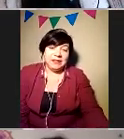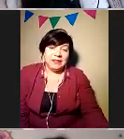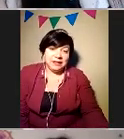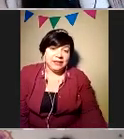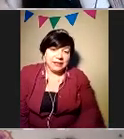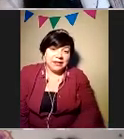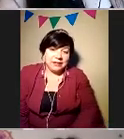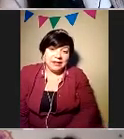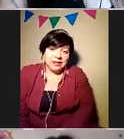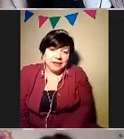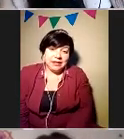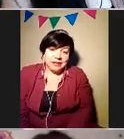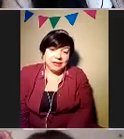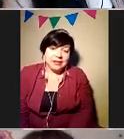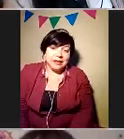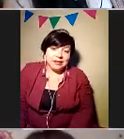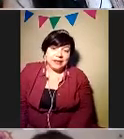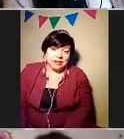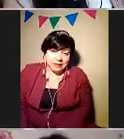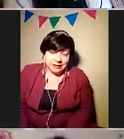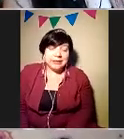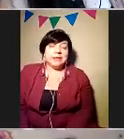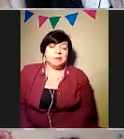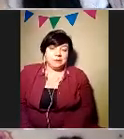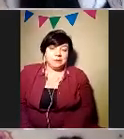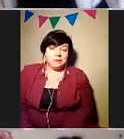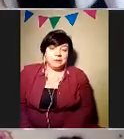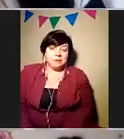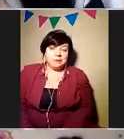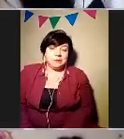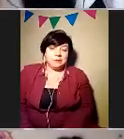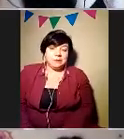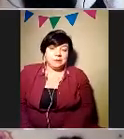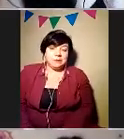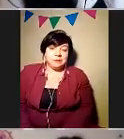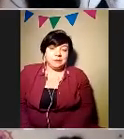Por eso al final hay que educar a un nivel global. O sea, piensen que estamos tratando